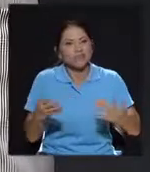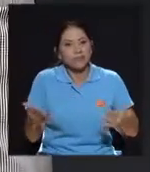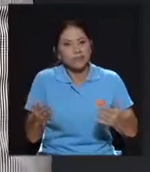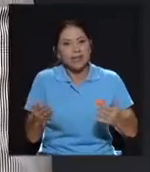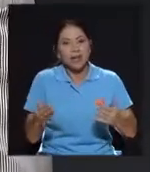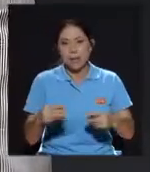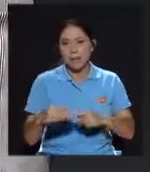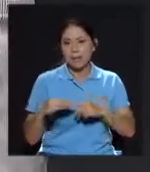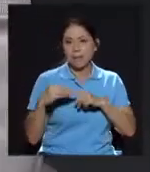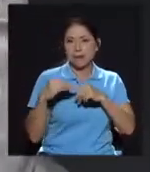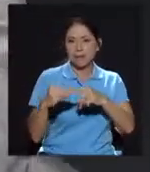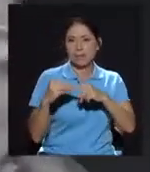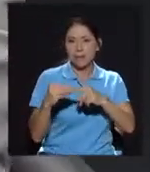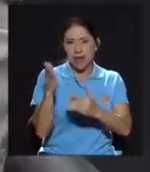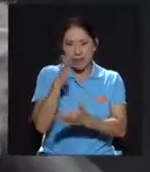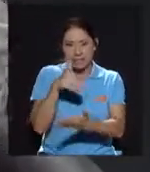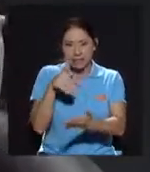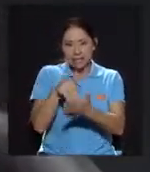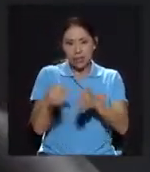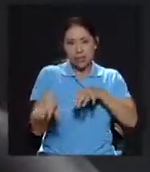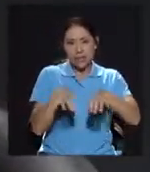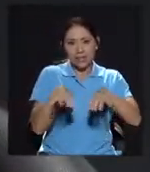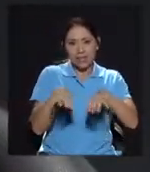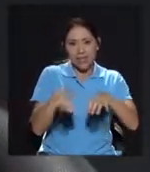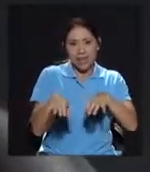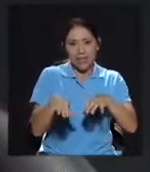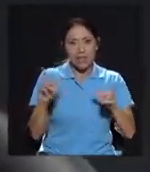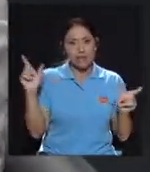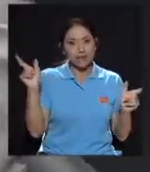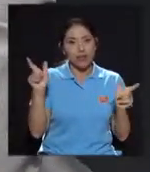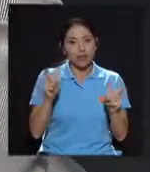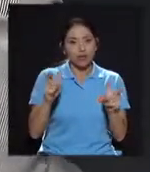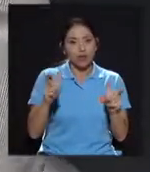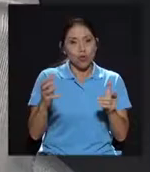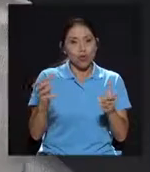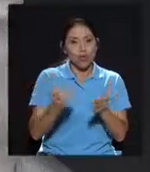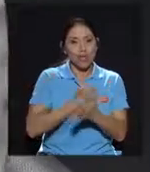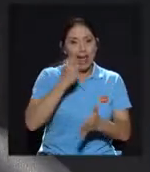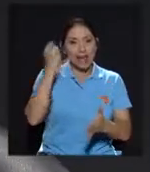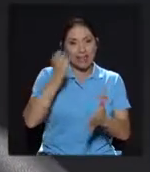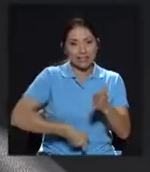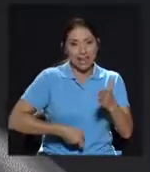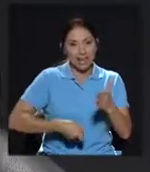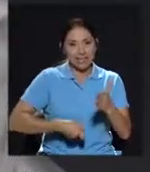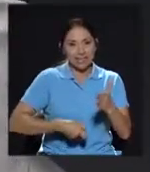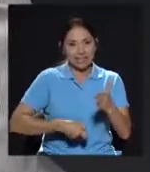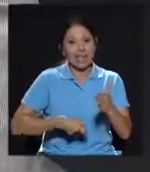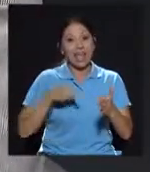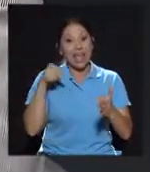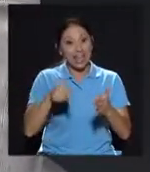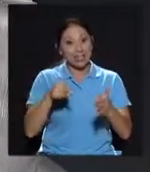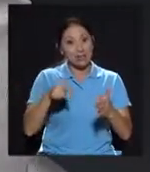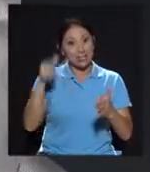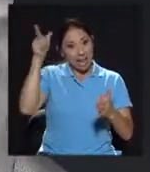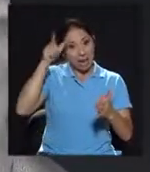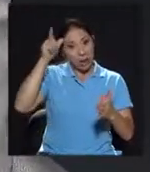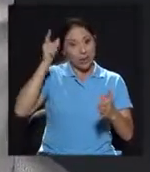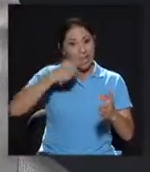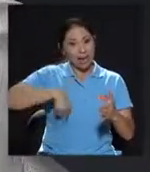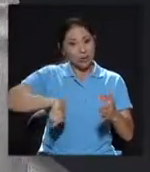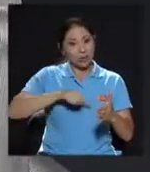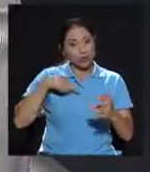principal de la actividad es la reducción de aranceles que es digamos la lógica con la que veníamos trabajando hasta